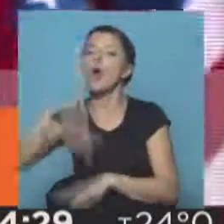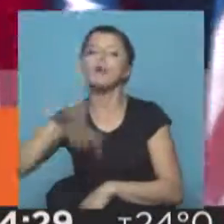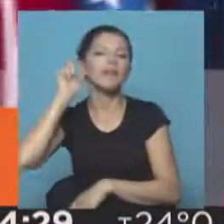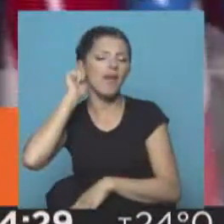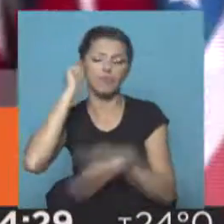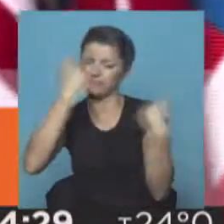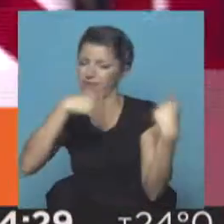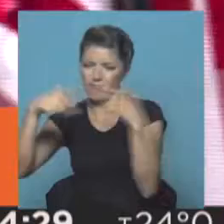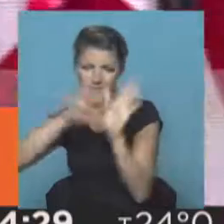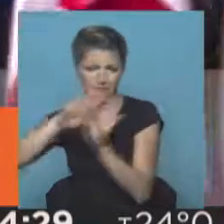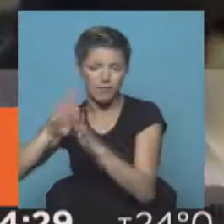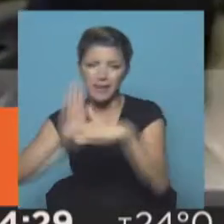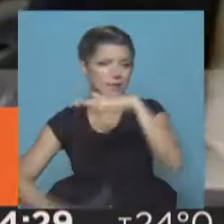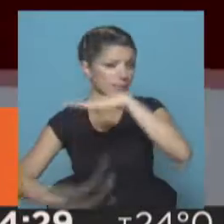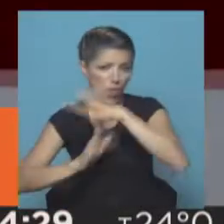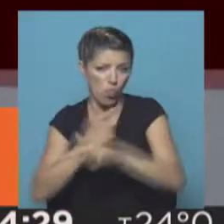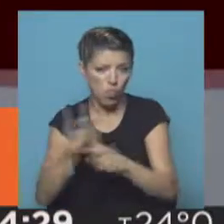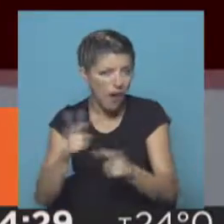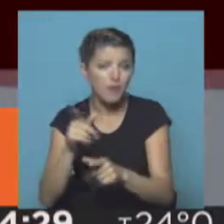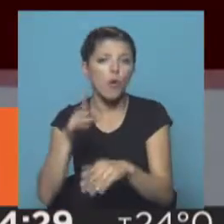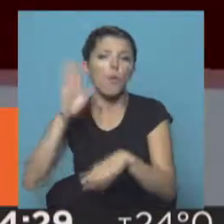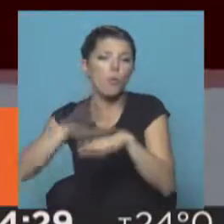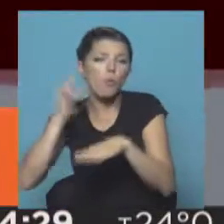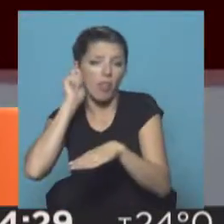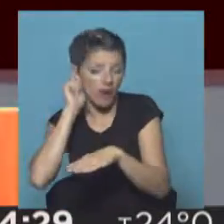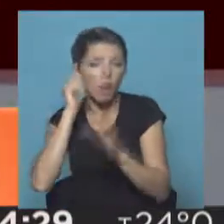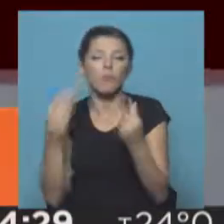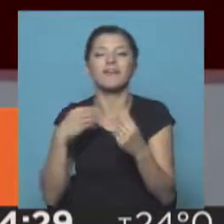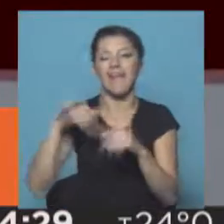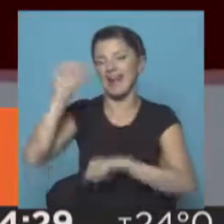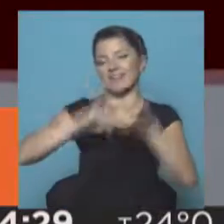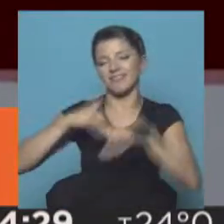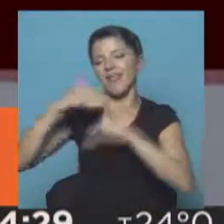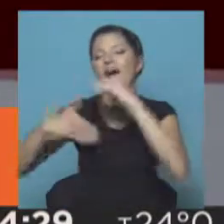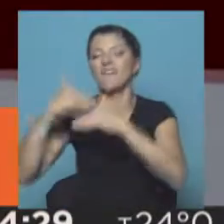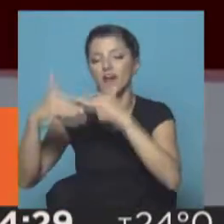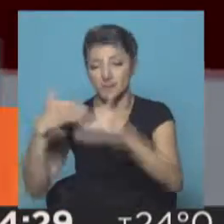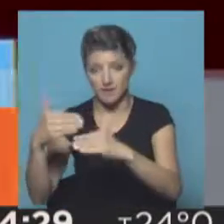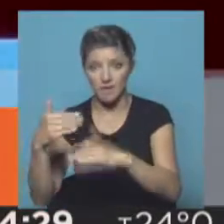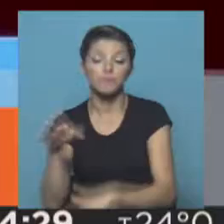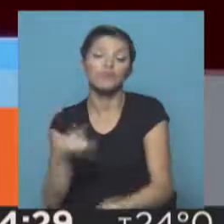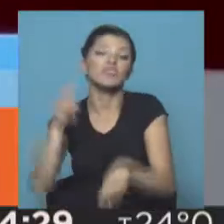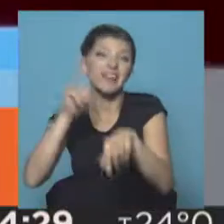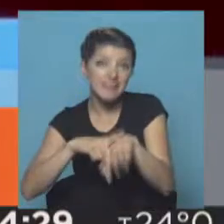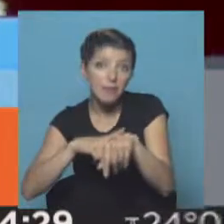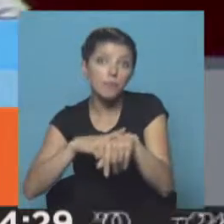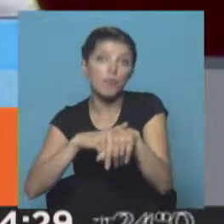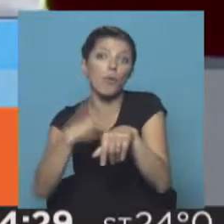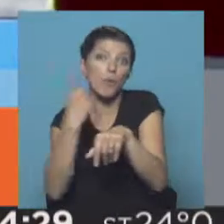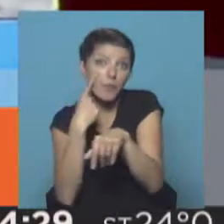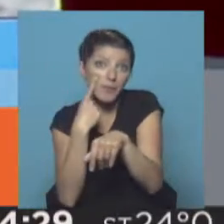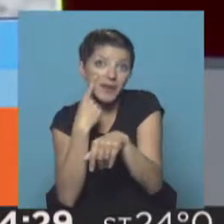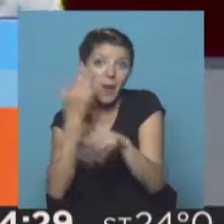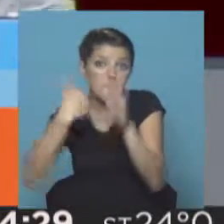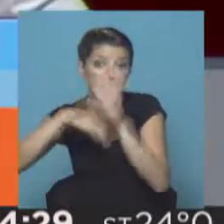impedimento porque evidentemente hay, digamos, la ciencia ha avanzado mucho, la expectativa de vida es superior. Pero sí